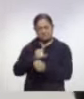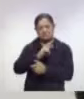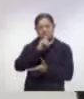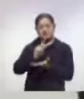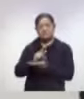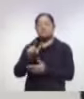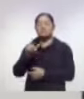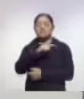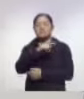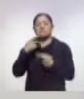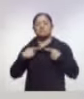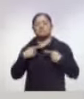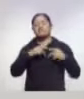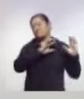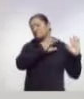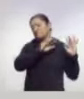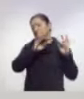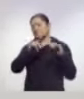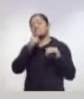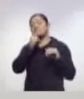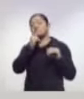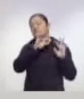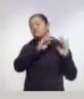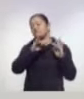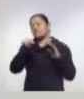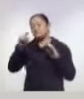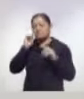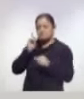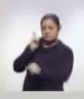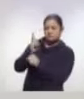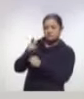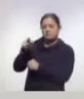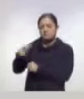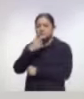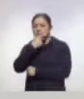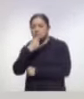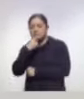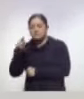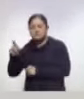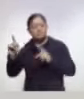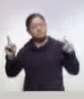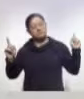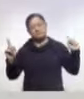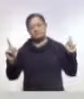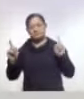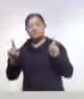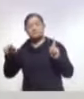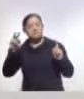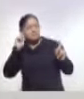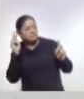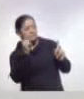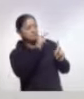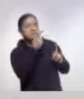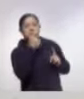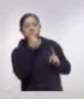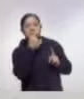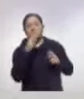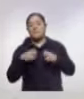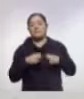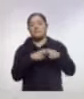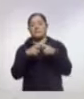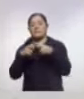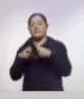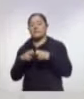suscitaron cuando elementos de la Policía Estatal detectaron transitando por la zona a un individuo, quien al notar la presencia policial se comportó de manera